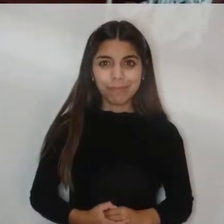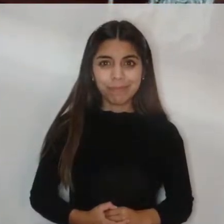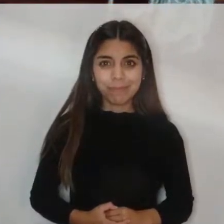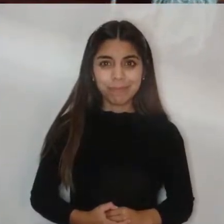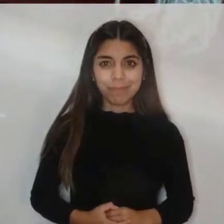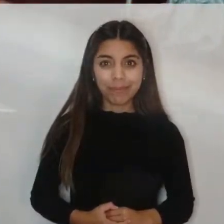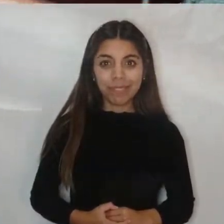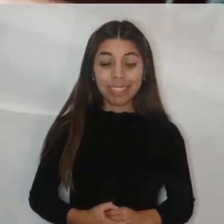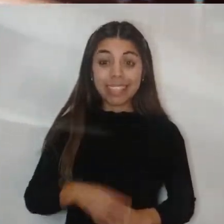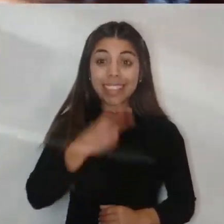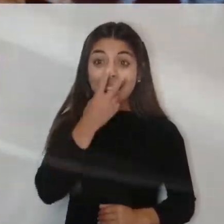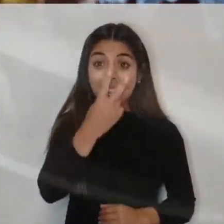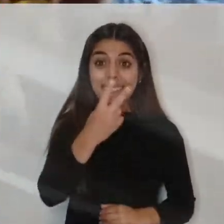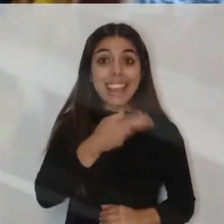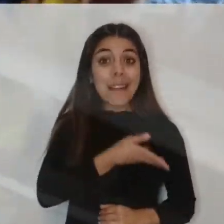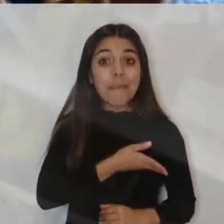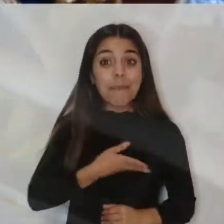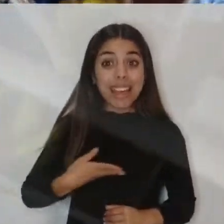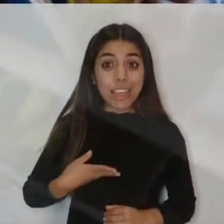Este va como al medio